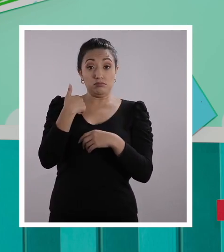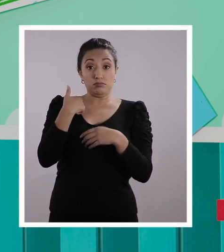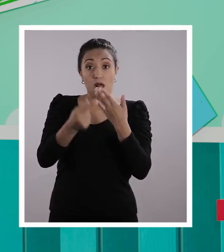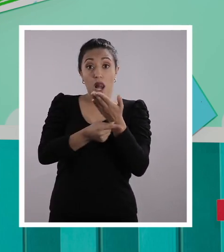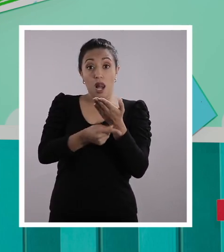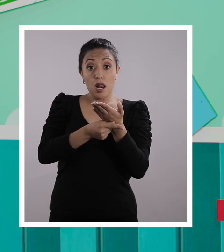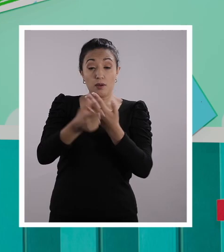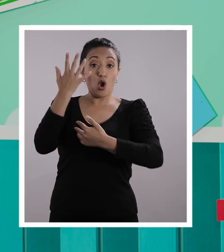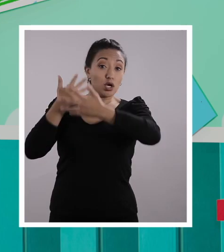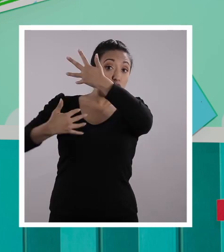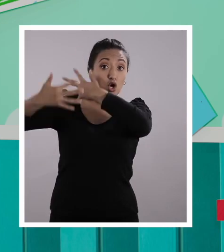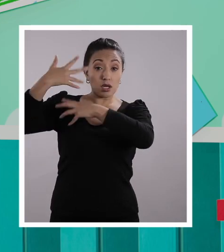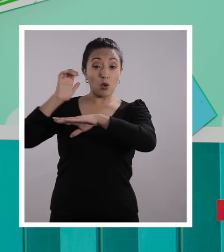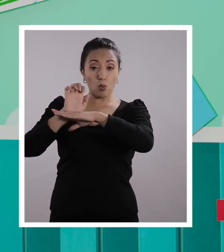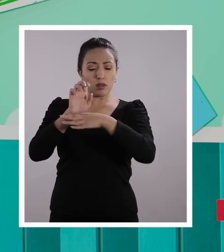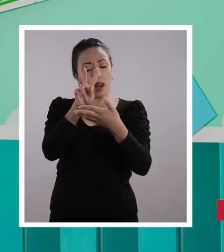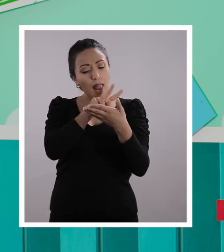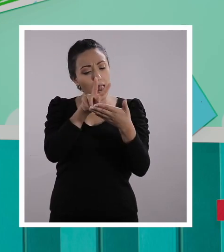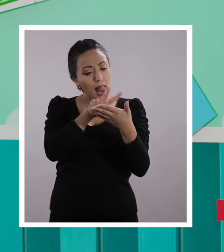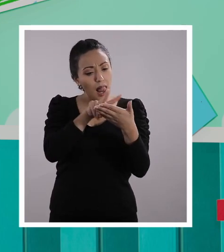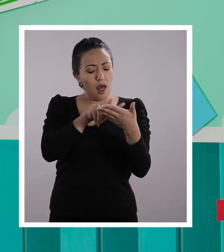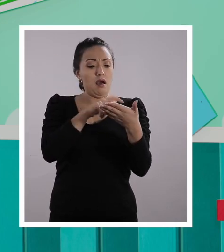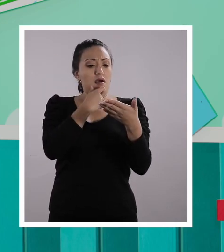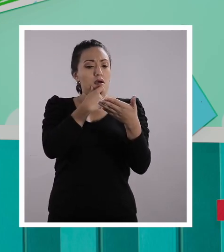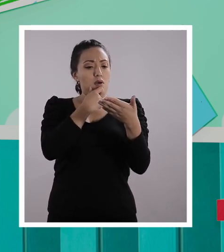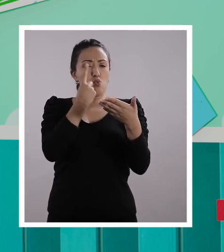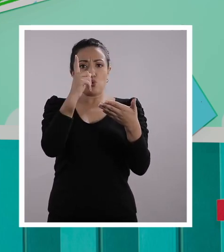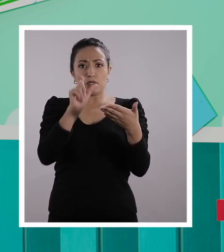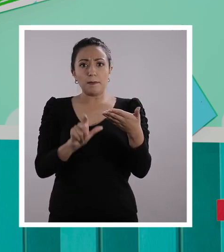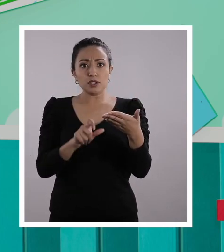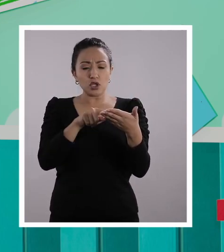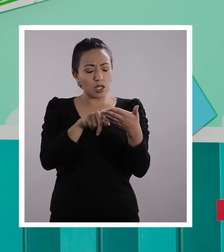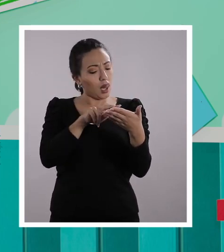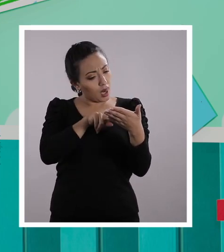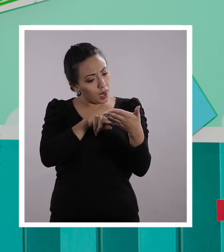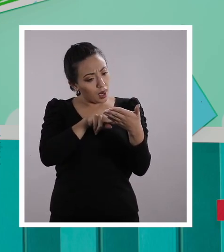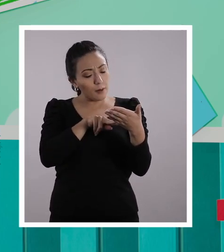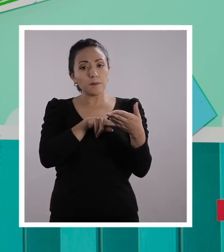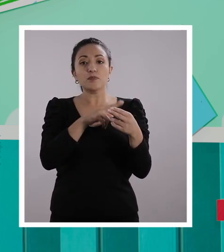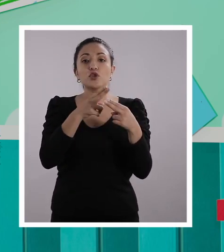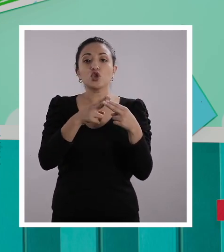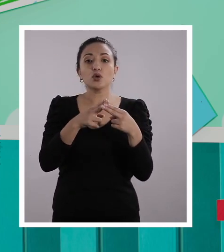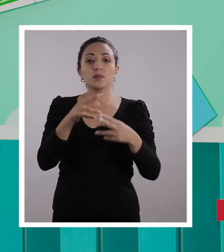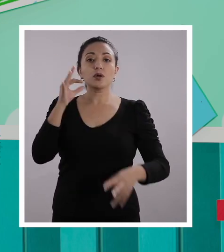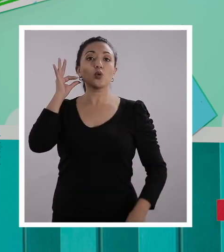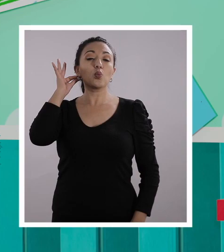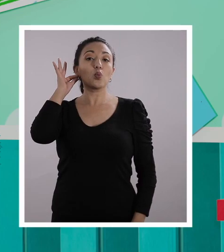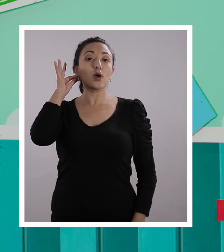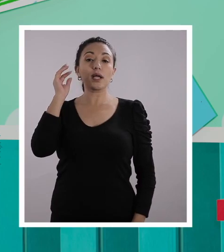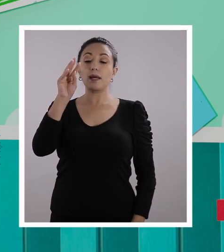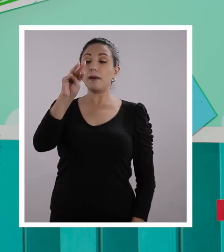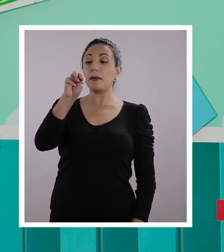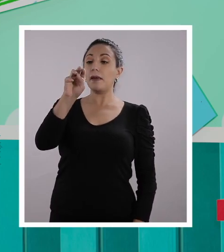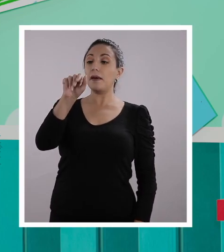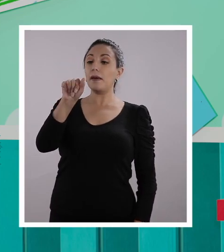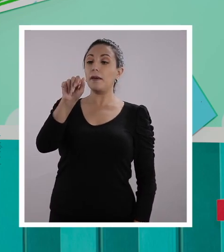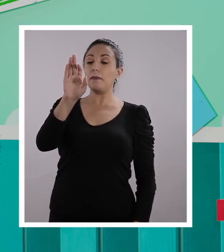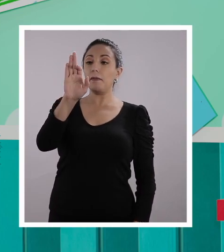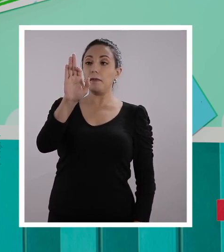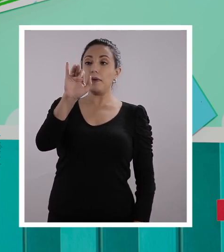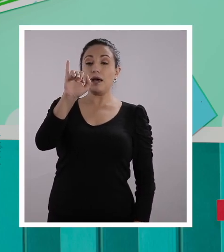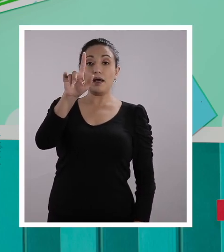sí de nuestra historia ecuatoriana y leí sobre un personaje fascinante la señora matilde hidalgo de prócel